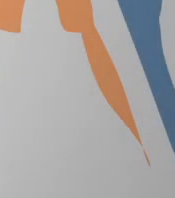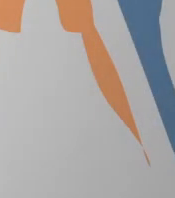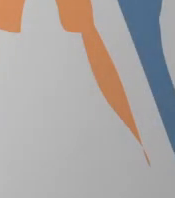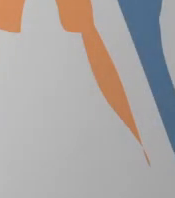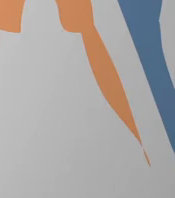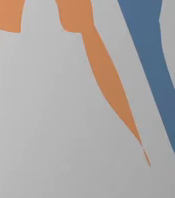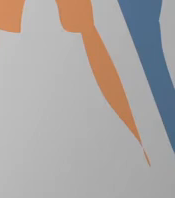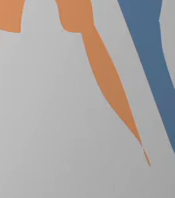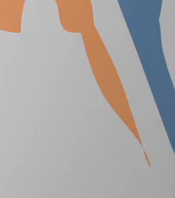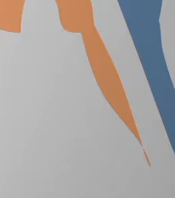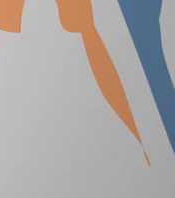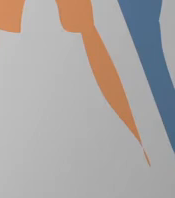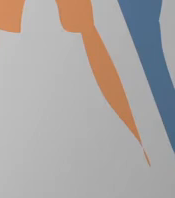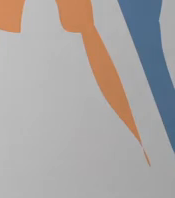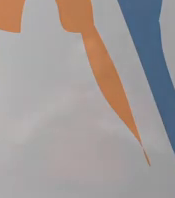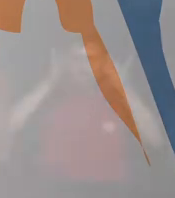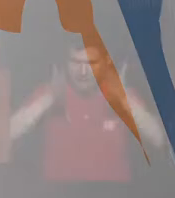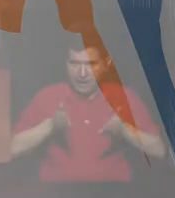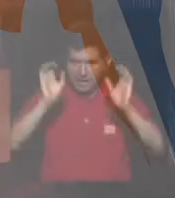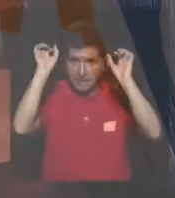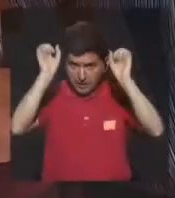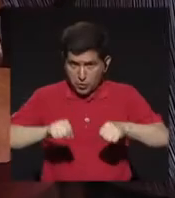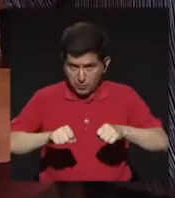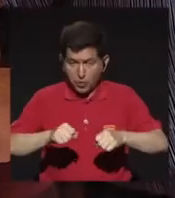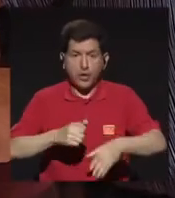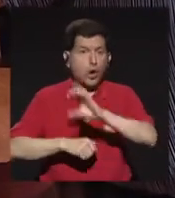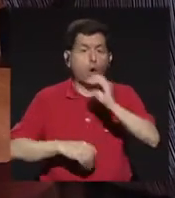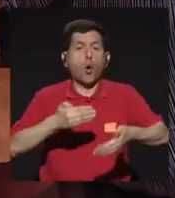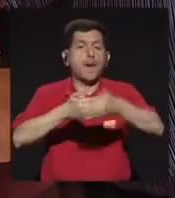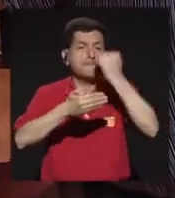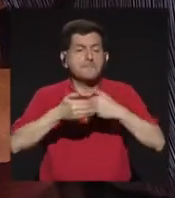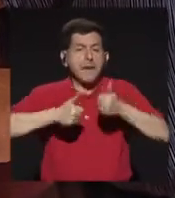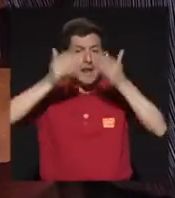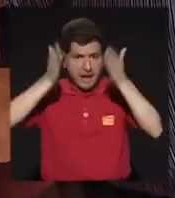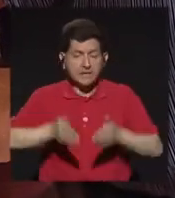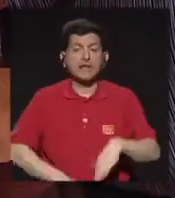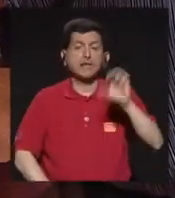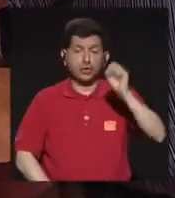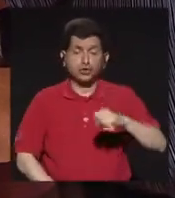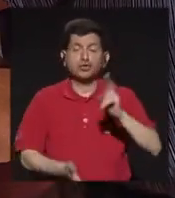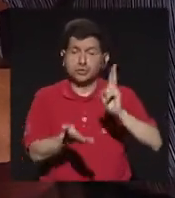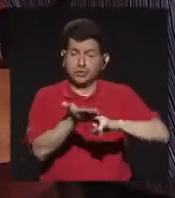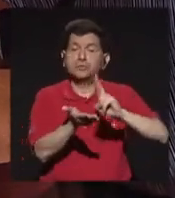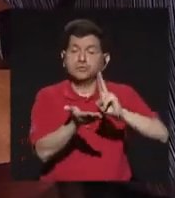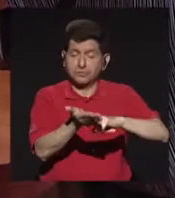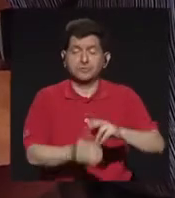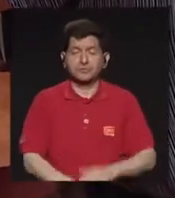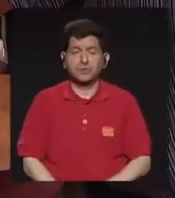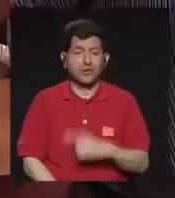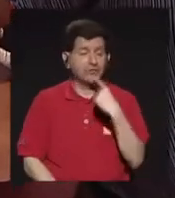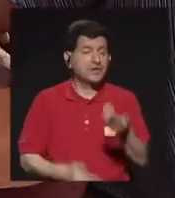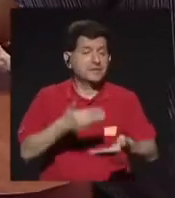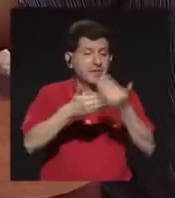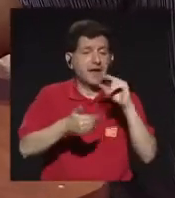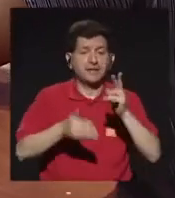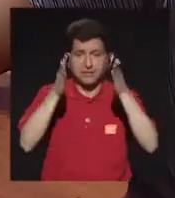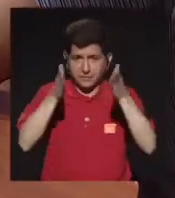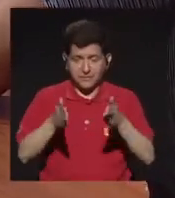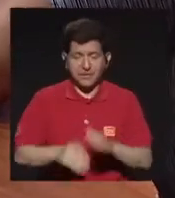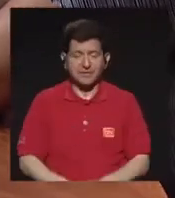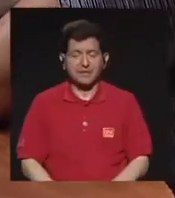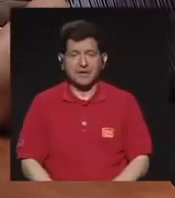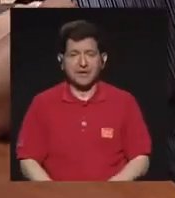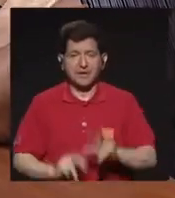¿Hay que pagar para ser candidata? Claro, o precandidata. Que sí, claro que sí. Hay que pagar, bueno, la inscripción. De lo que estaba planteando la compañera, el tema